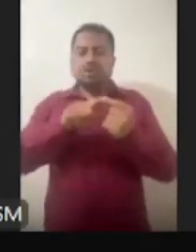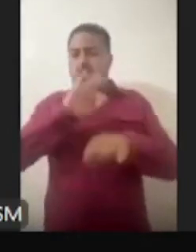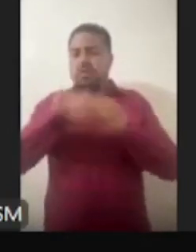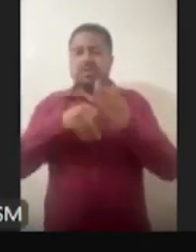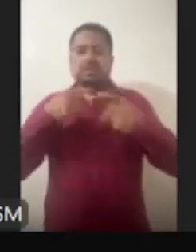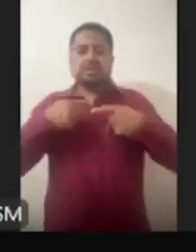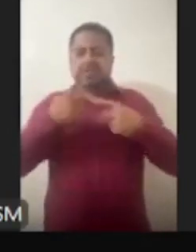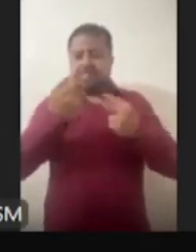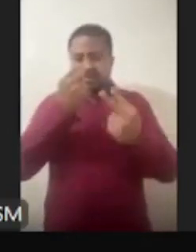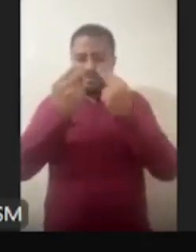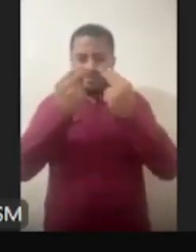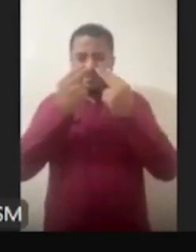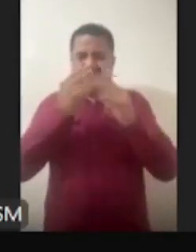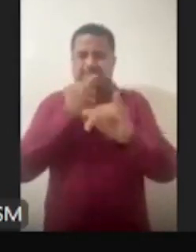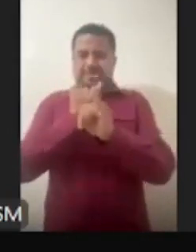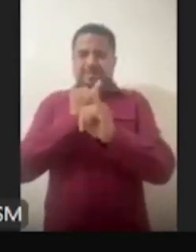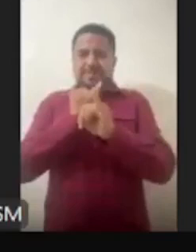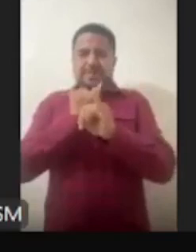plataformas digitales.